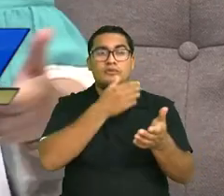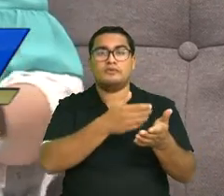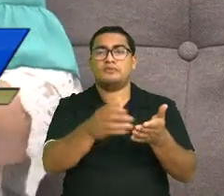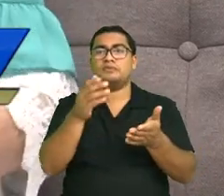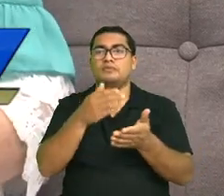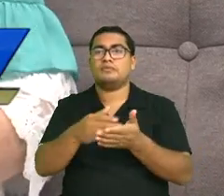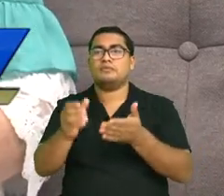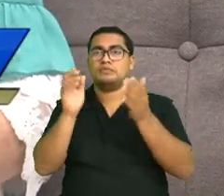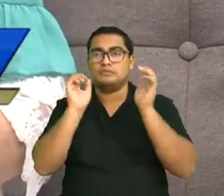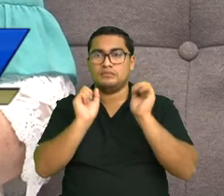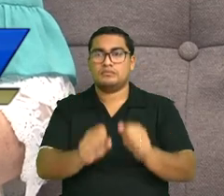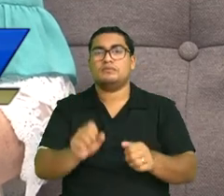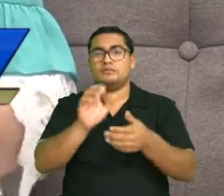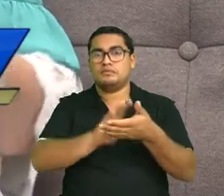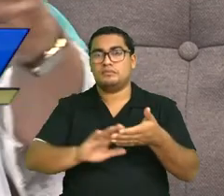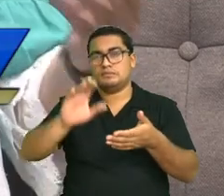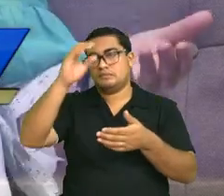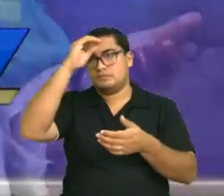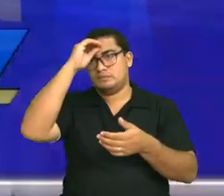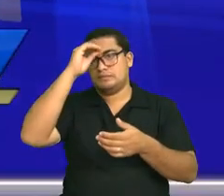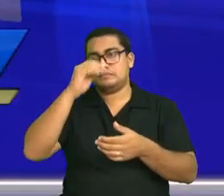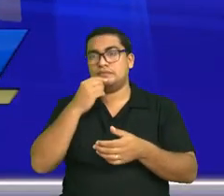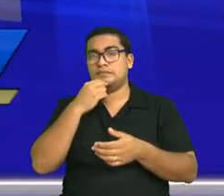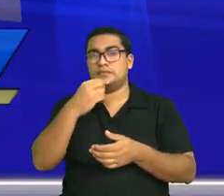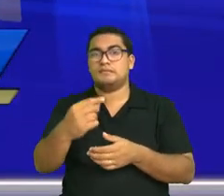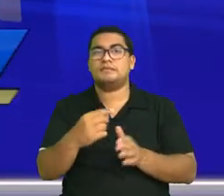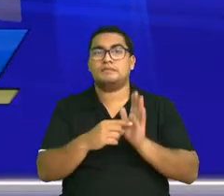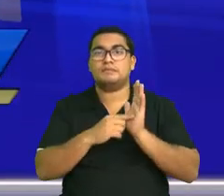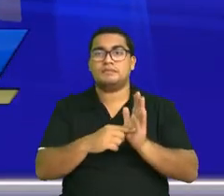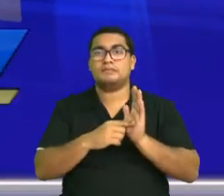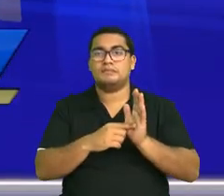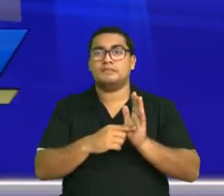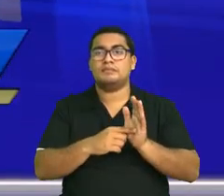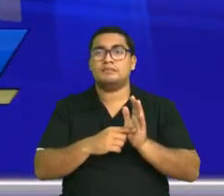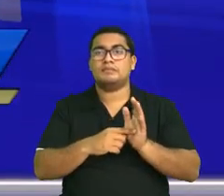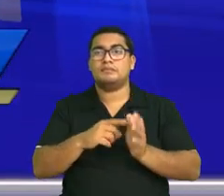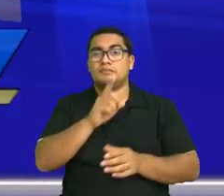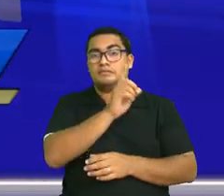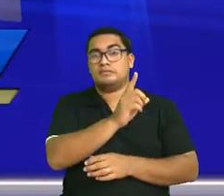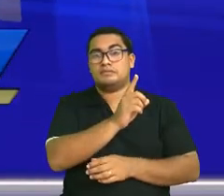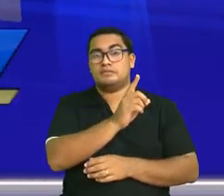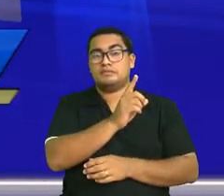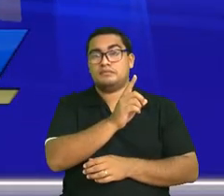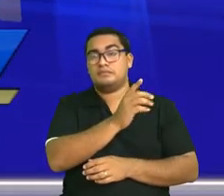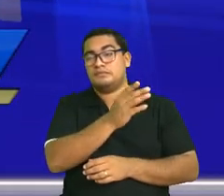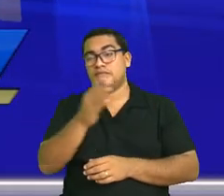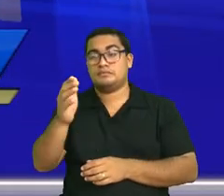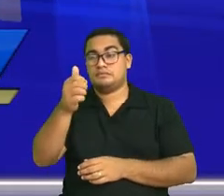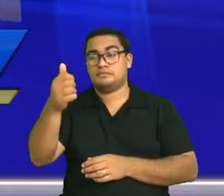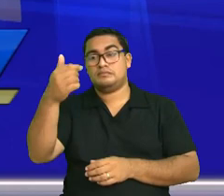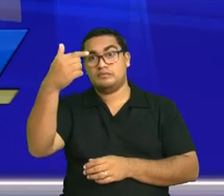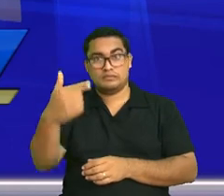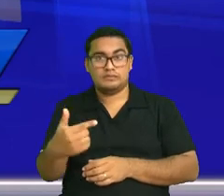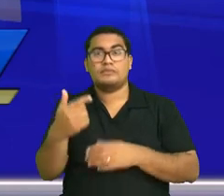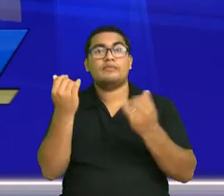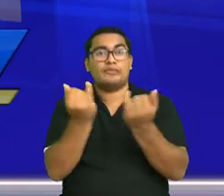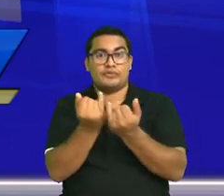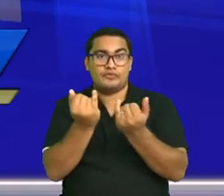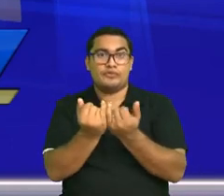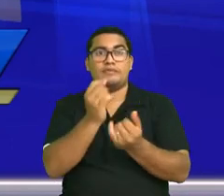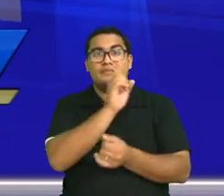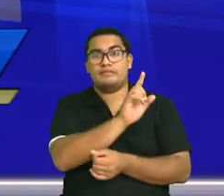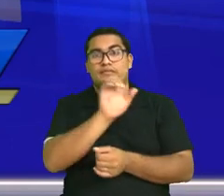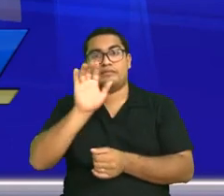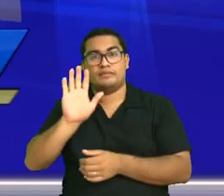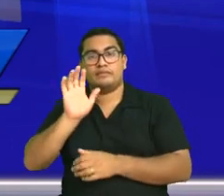facilitar el aprendizaje. Y no solamente estamos hablando de primaria, estamos hablando ya de la secundaria. Educación de cuántos básica. Maestros han sido